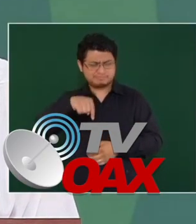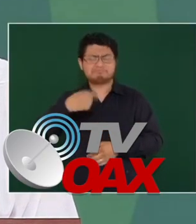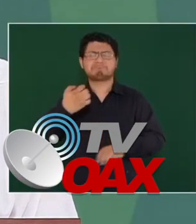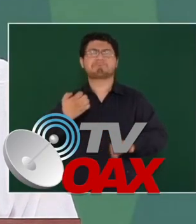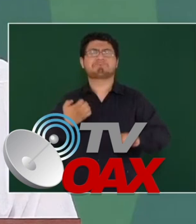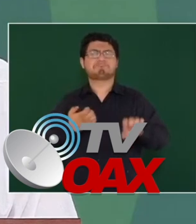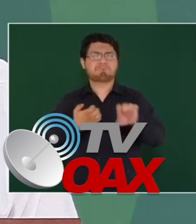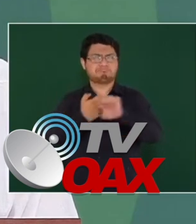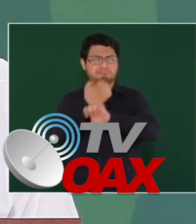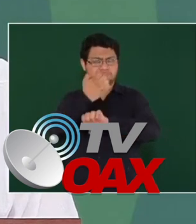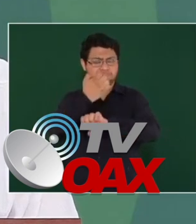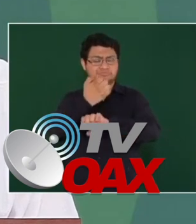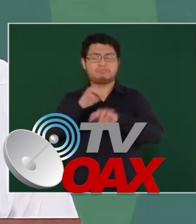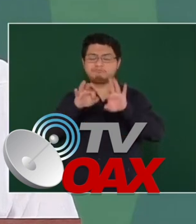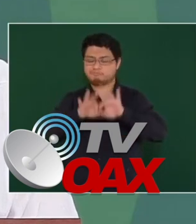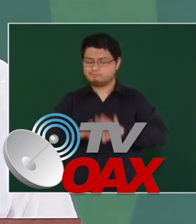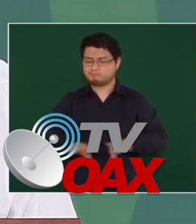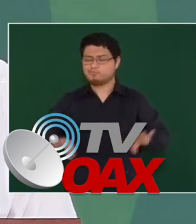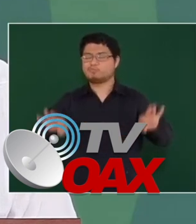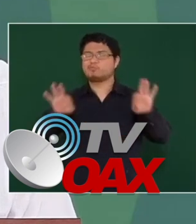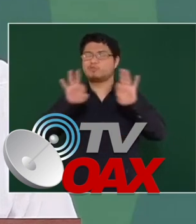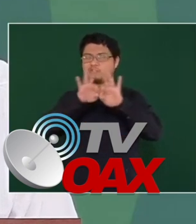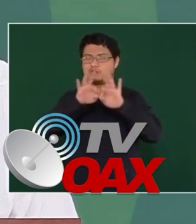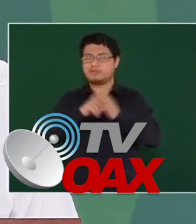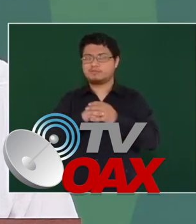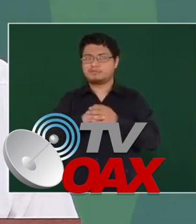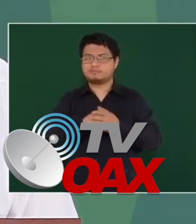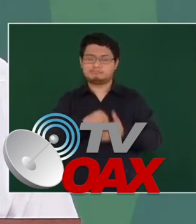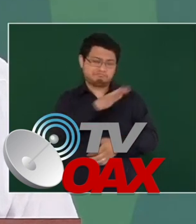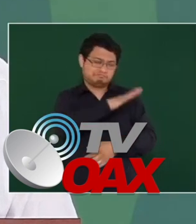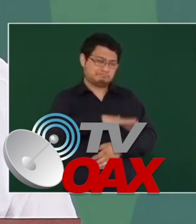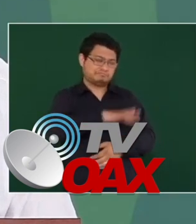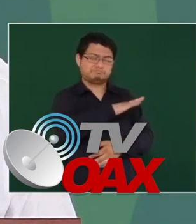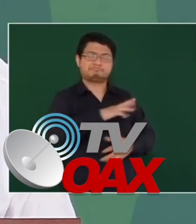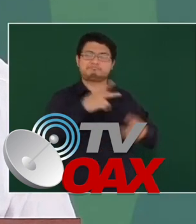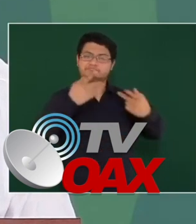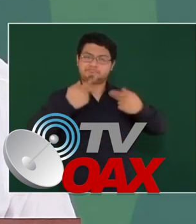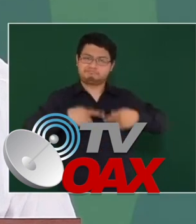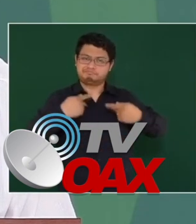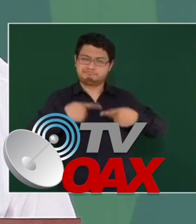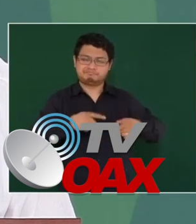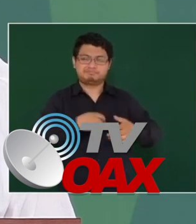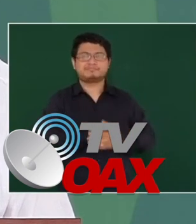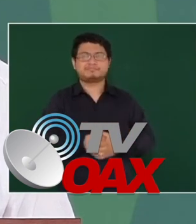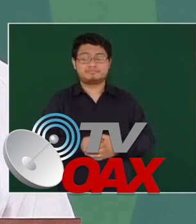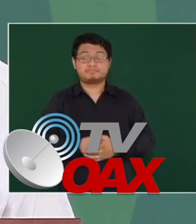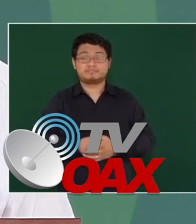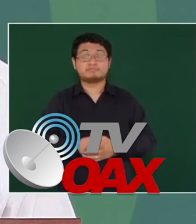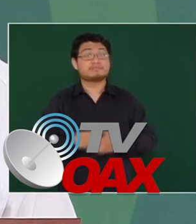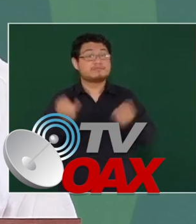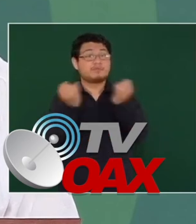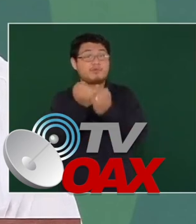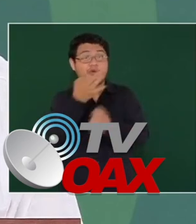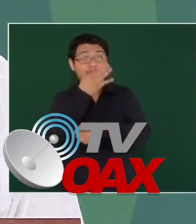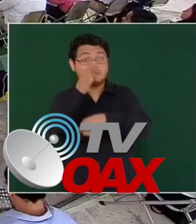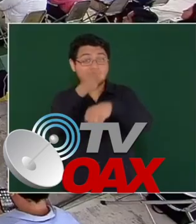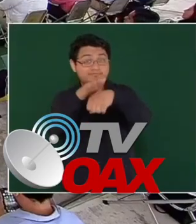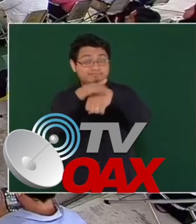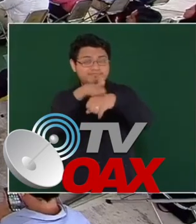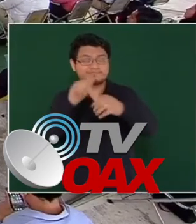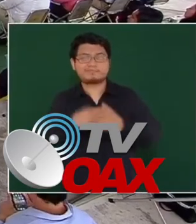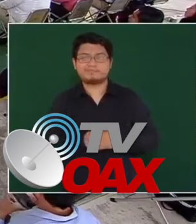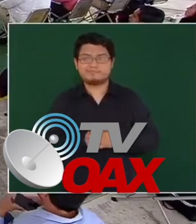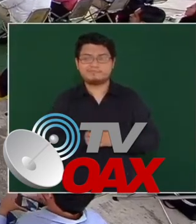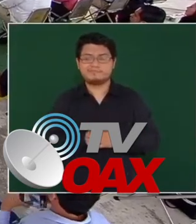muy importante, sobre todo por su gente. También informarles que el